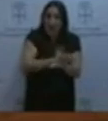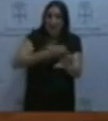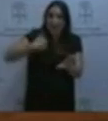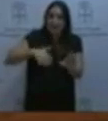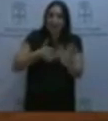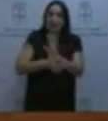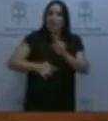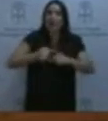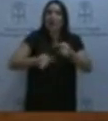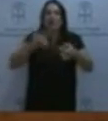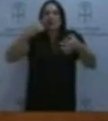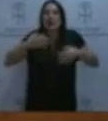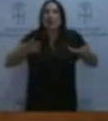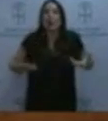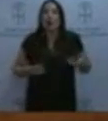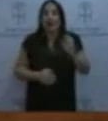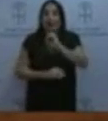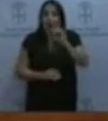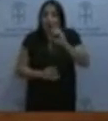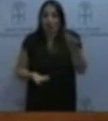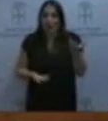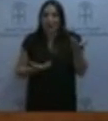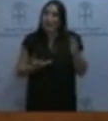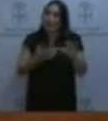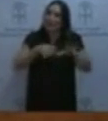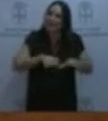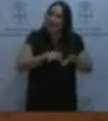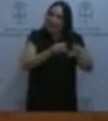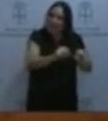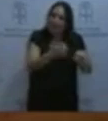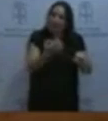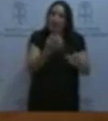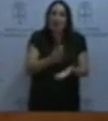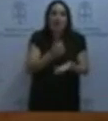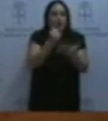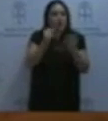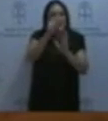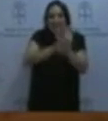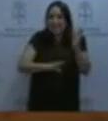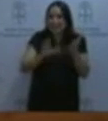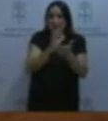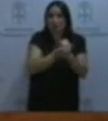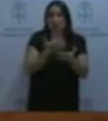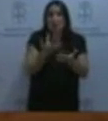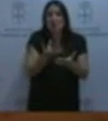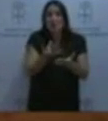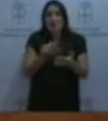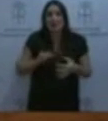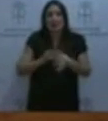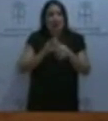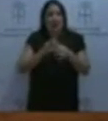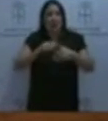real sería 0. La reserva, por lo tanto, tendría que ser en todo tipo de bolsas y listas y desligado además de procesos de acceso a la función